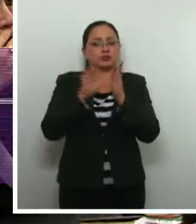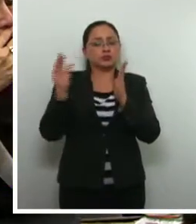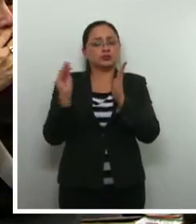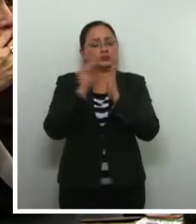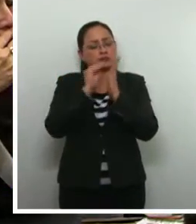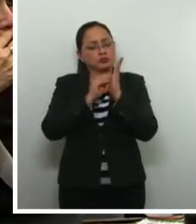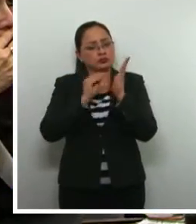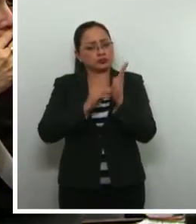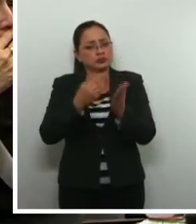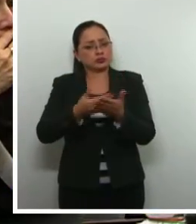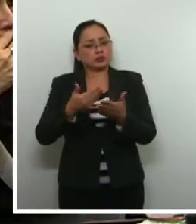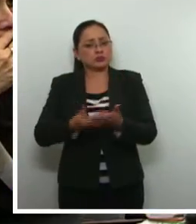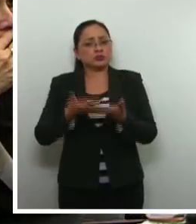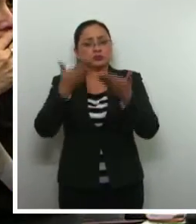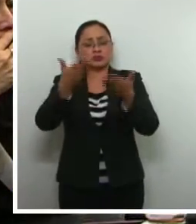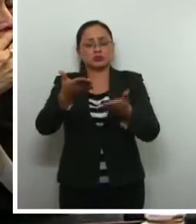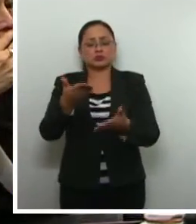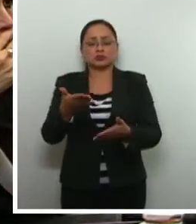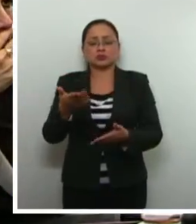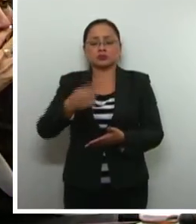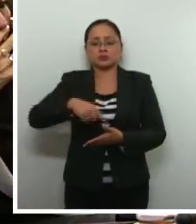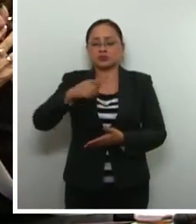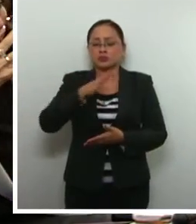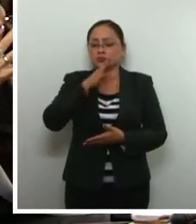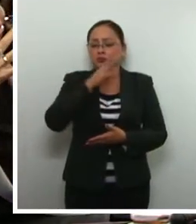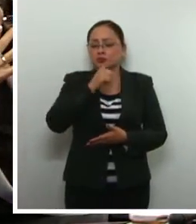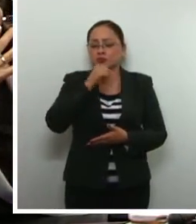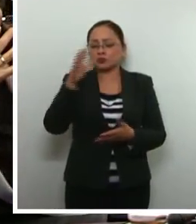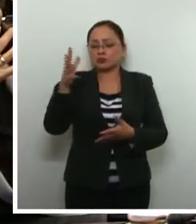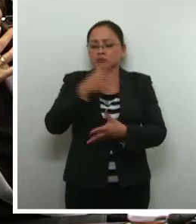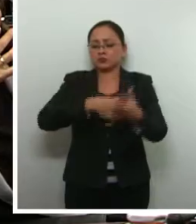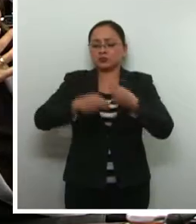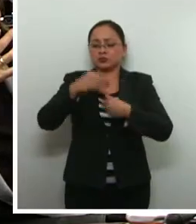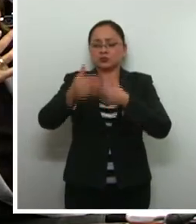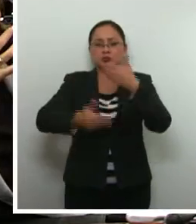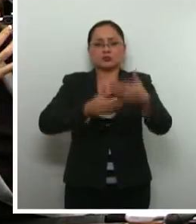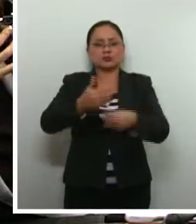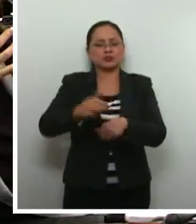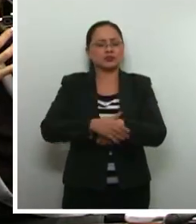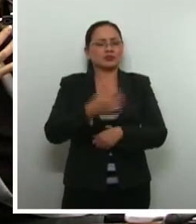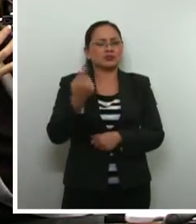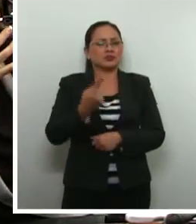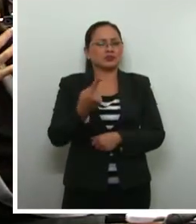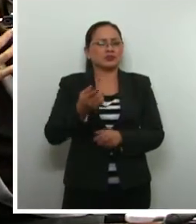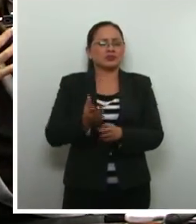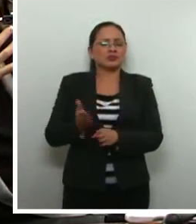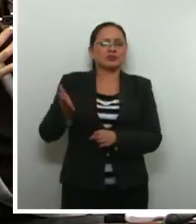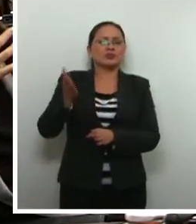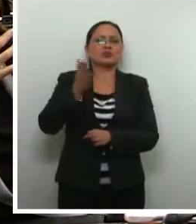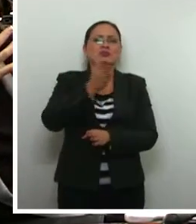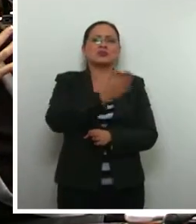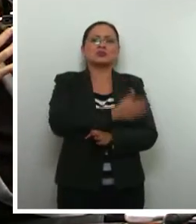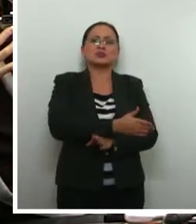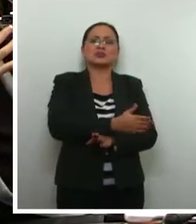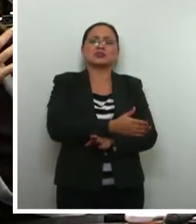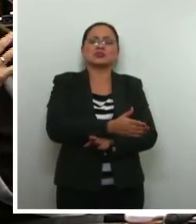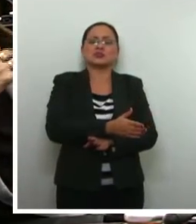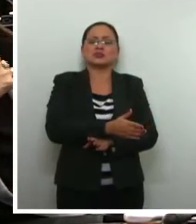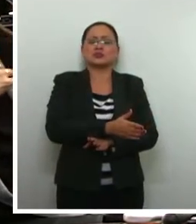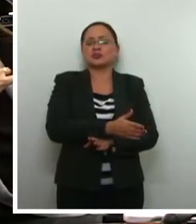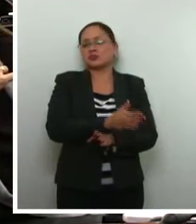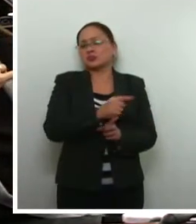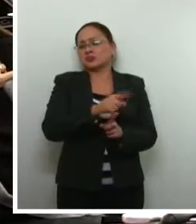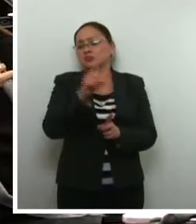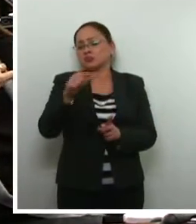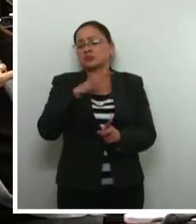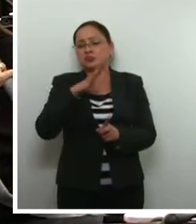y se diga ahorita que no se puede hacer la reposición del procedimiento cuando después vino